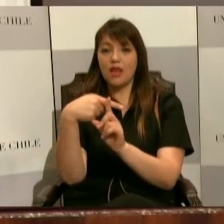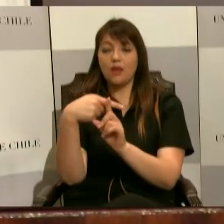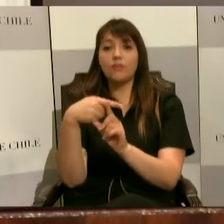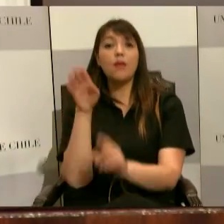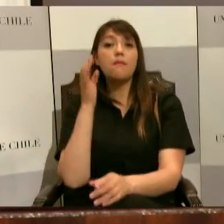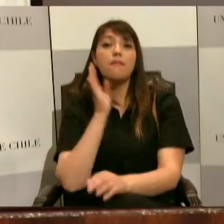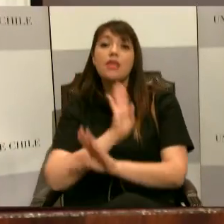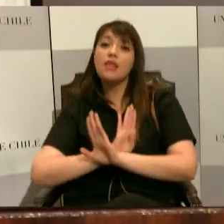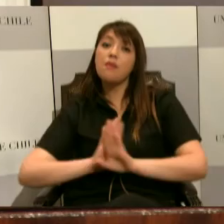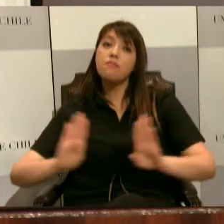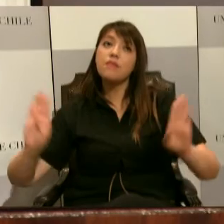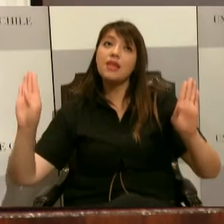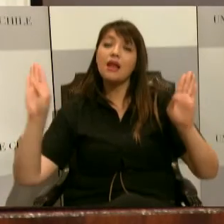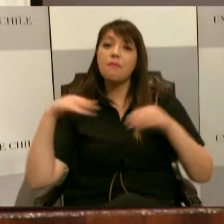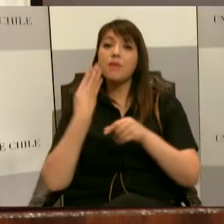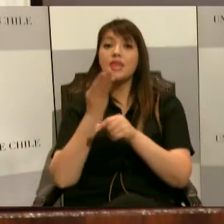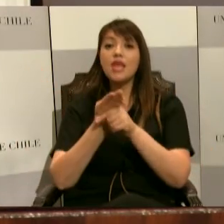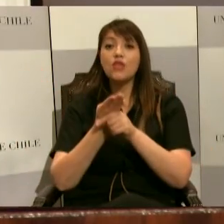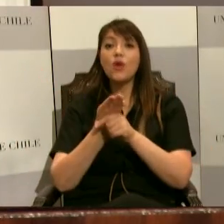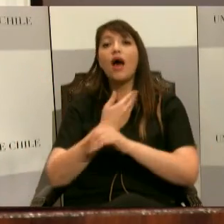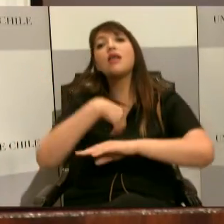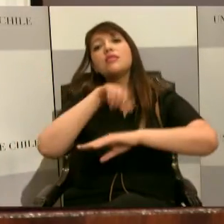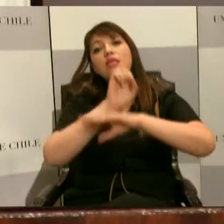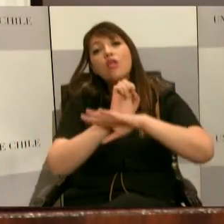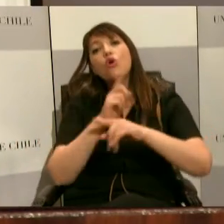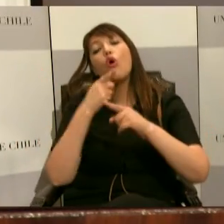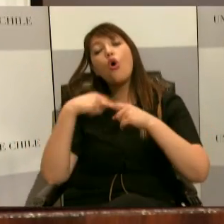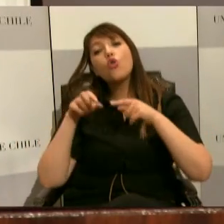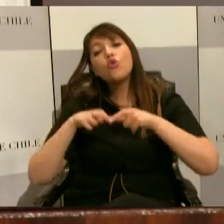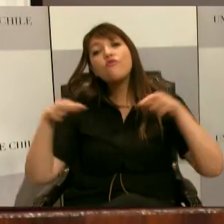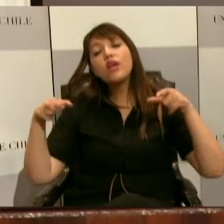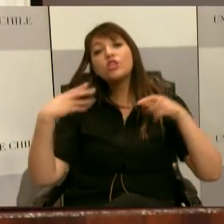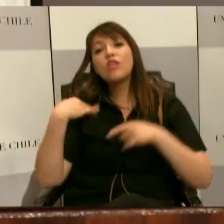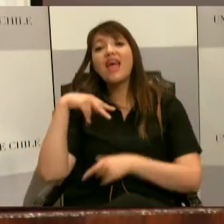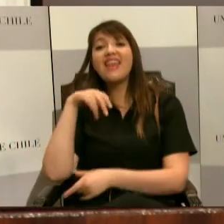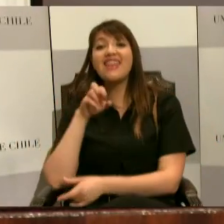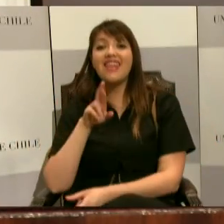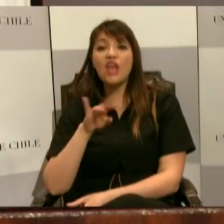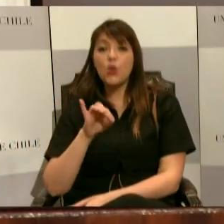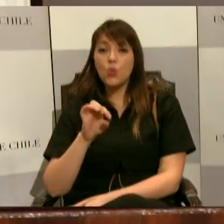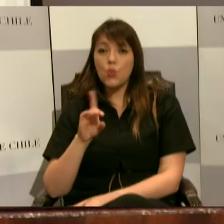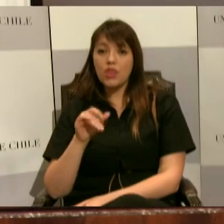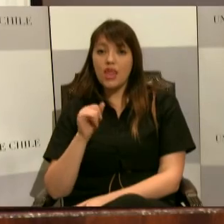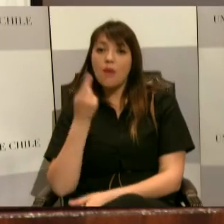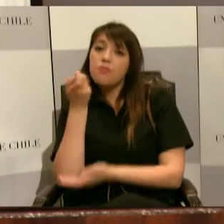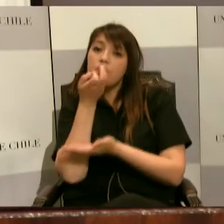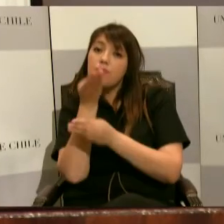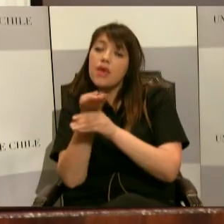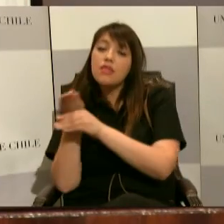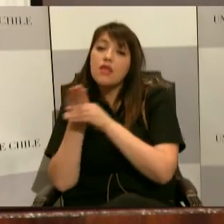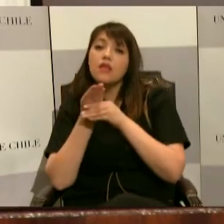Permítanme terminar pidiéndole prestado otro verso a Neruda y, parafrasearlo, pedirlos